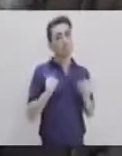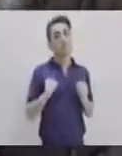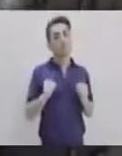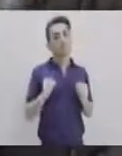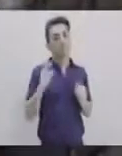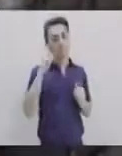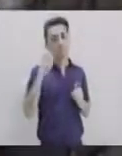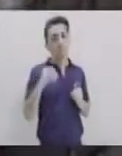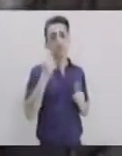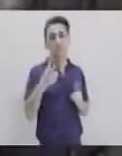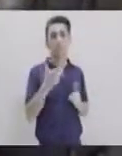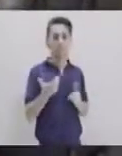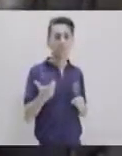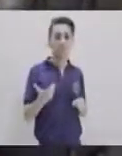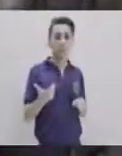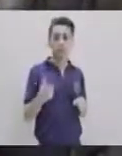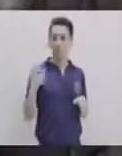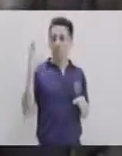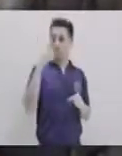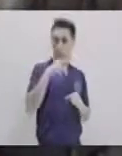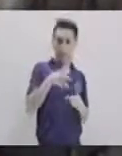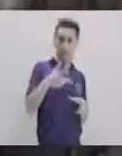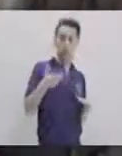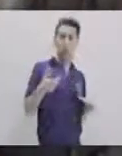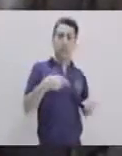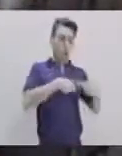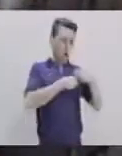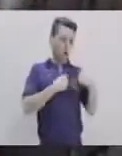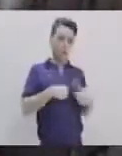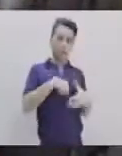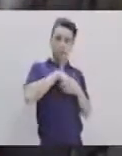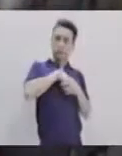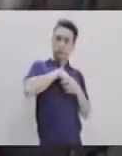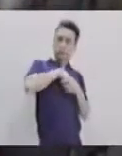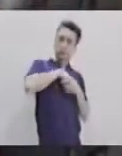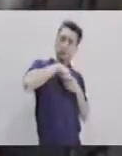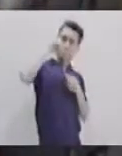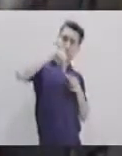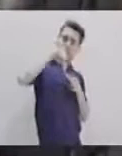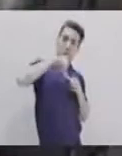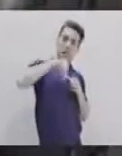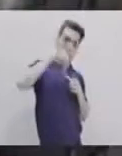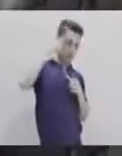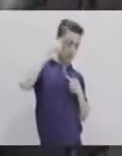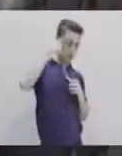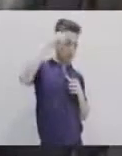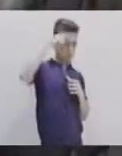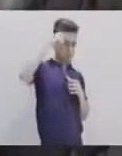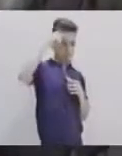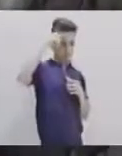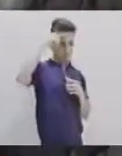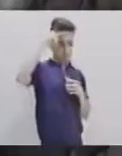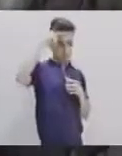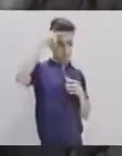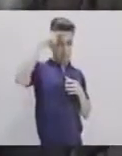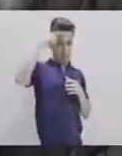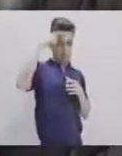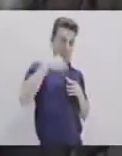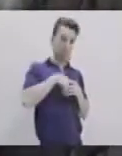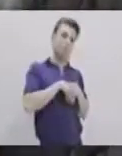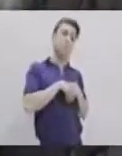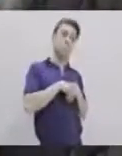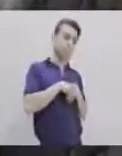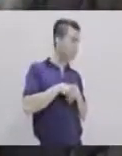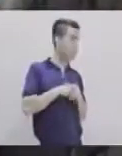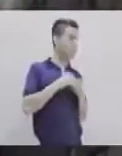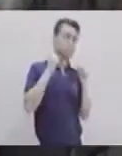la culpabilidad porque se te hace una raíz en tu corazón y empiezas a pensar cosas negativas de ti mismo y